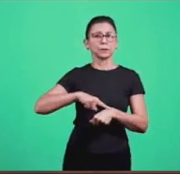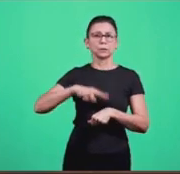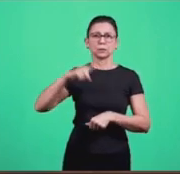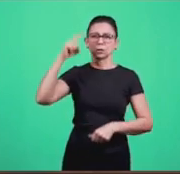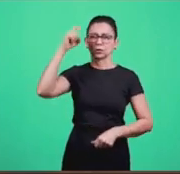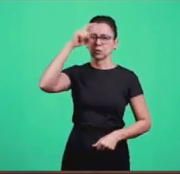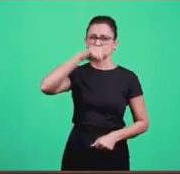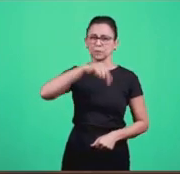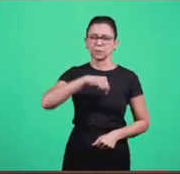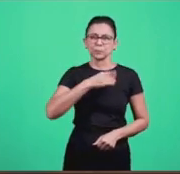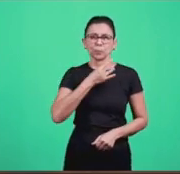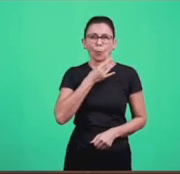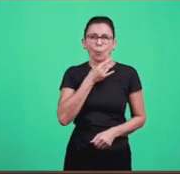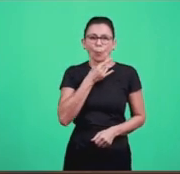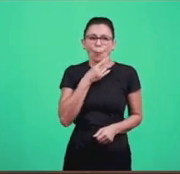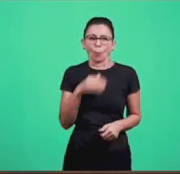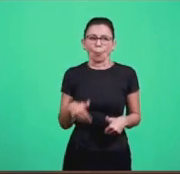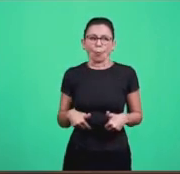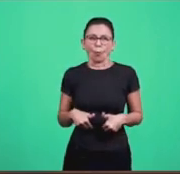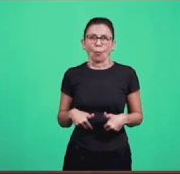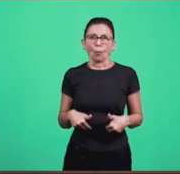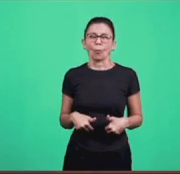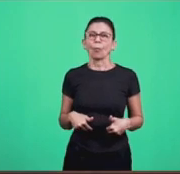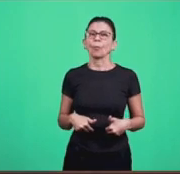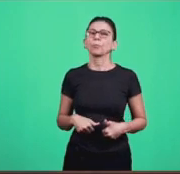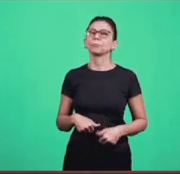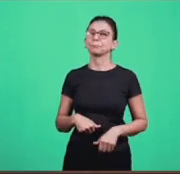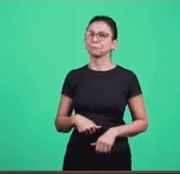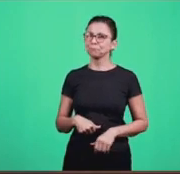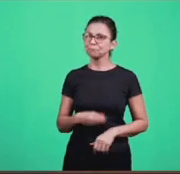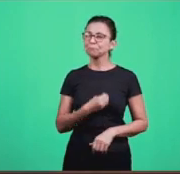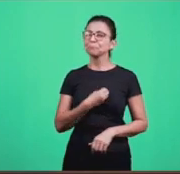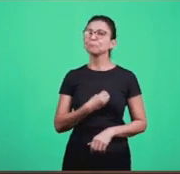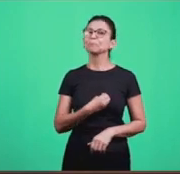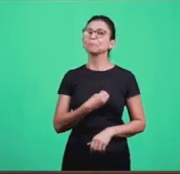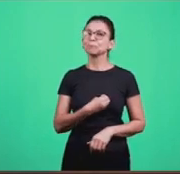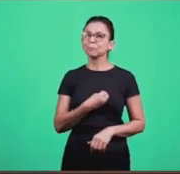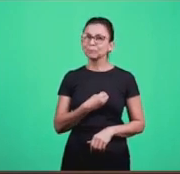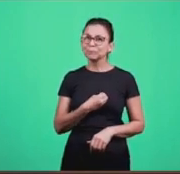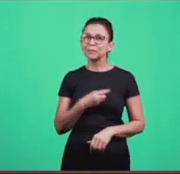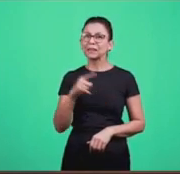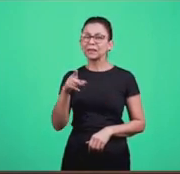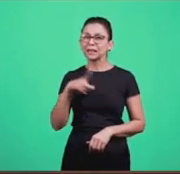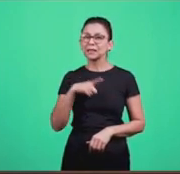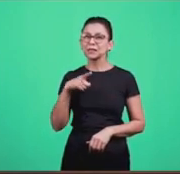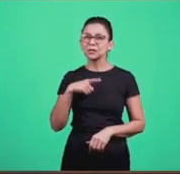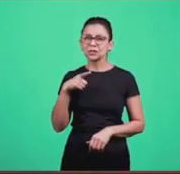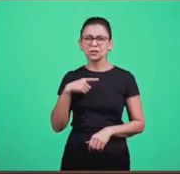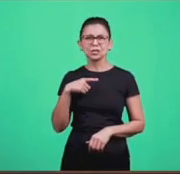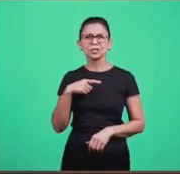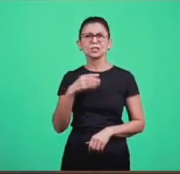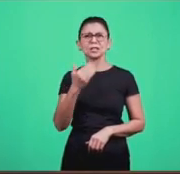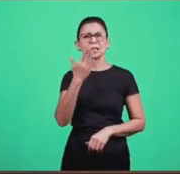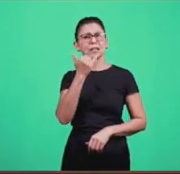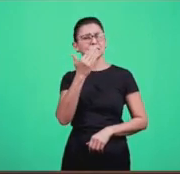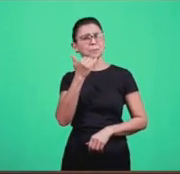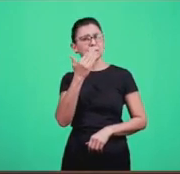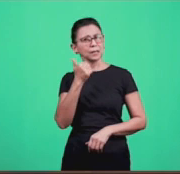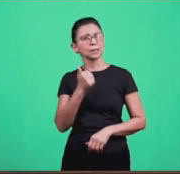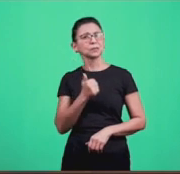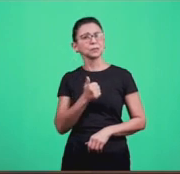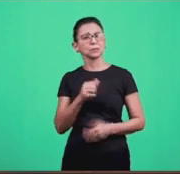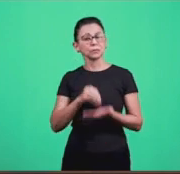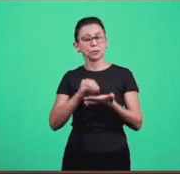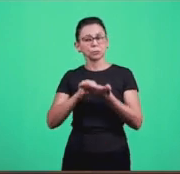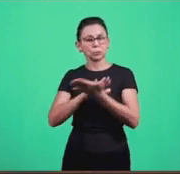también con el Señor. En estos tiempos difíciles también que él vio la multiplicación